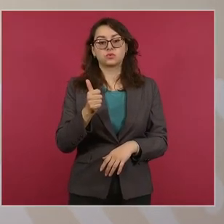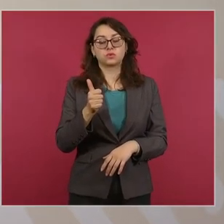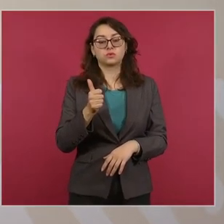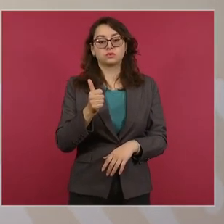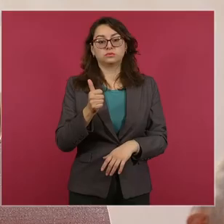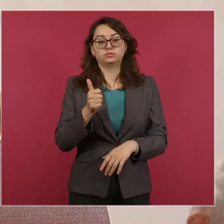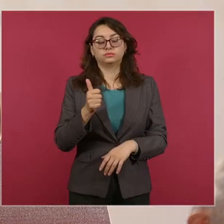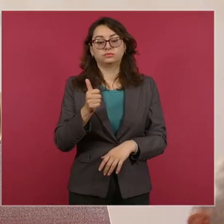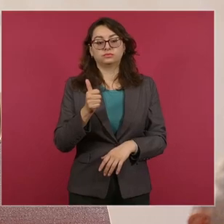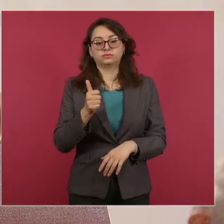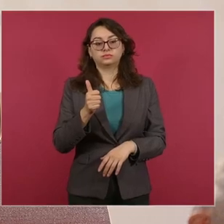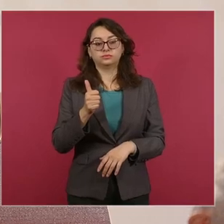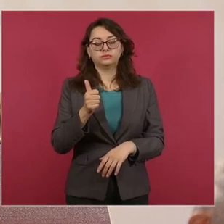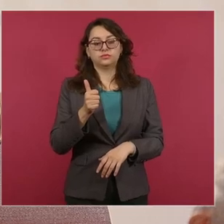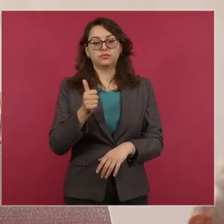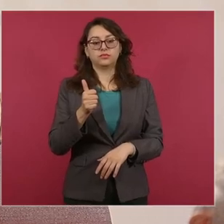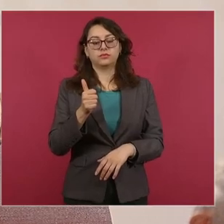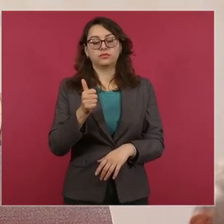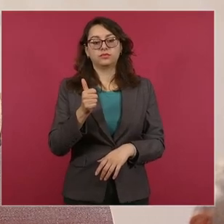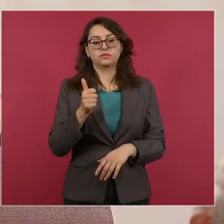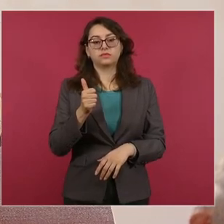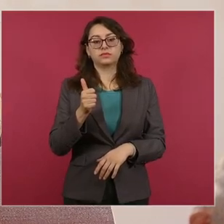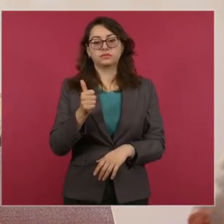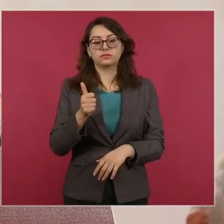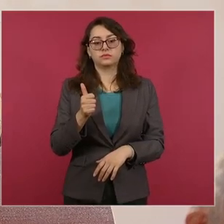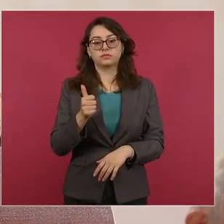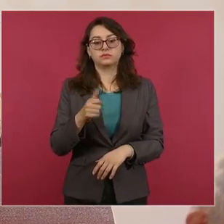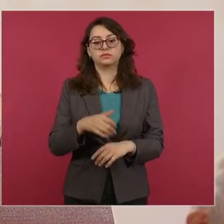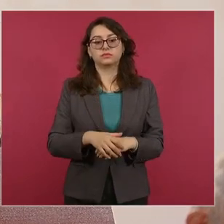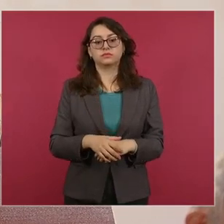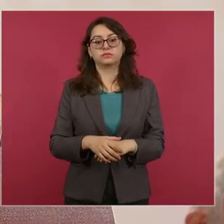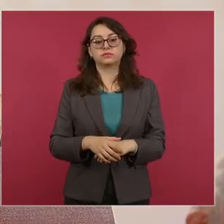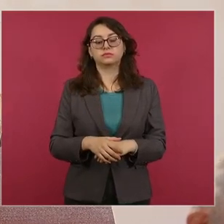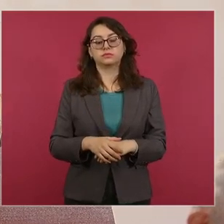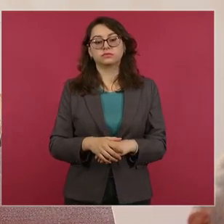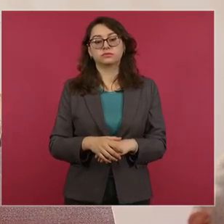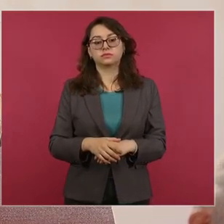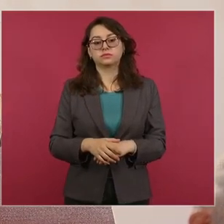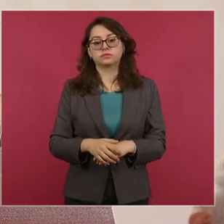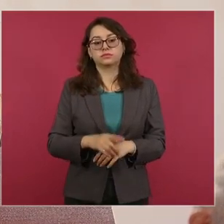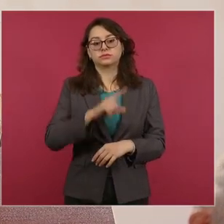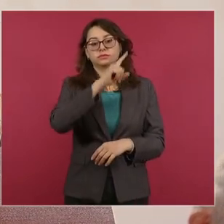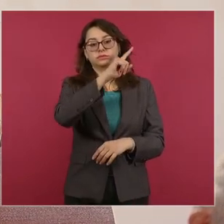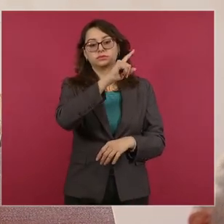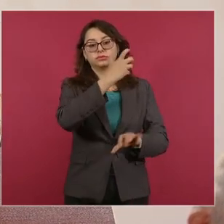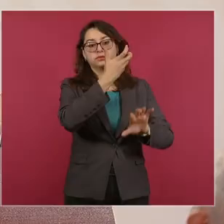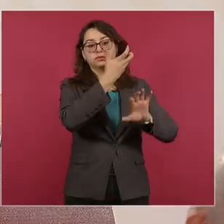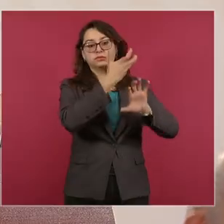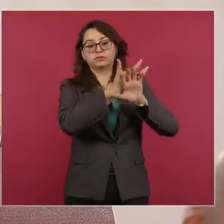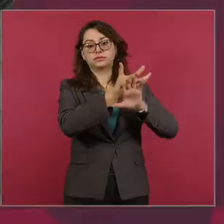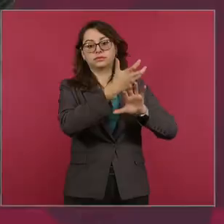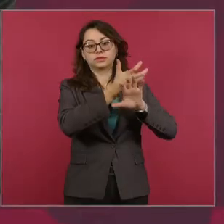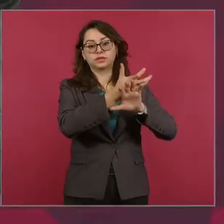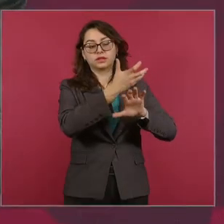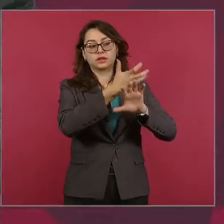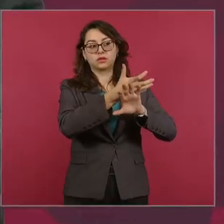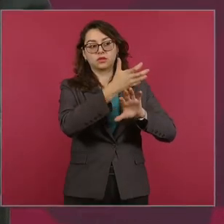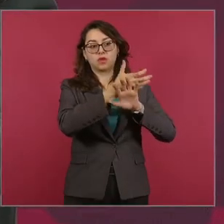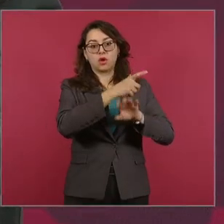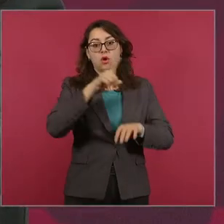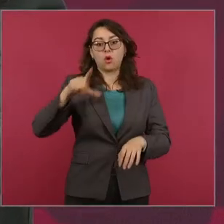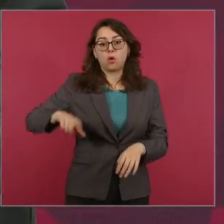de que vinieron los funcionarios del gobierno de Estados Unidos a decirnos que nos iban a devolver ese dinero